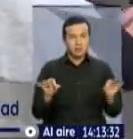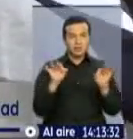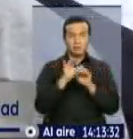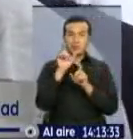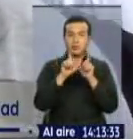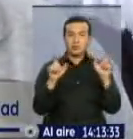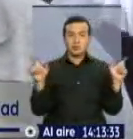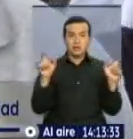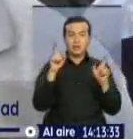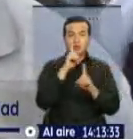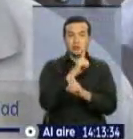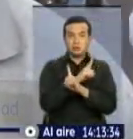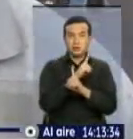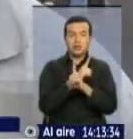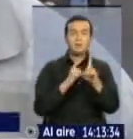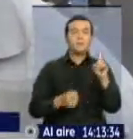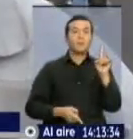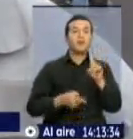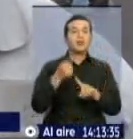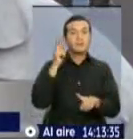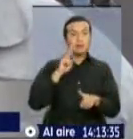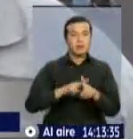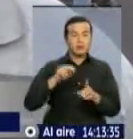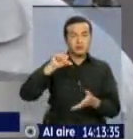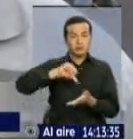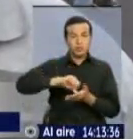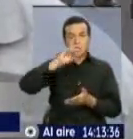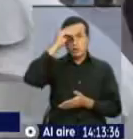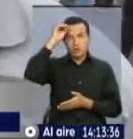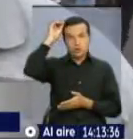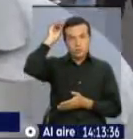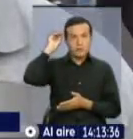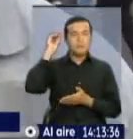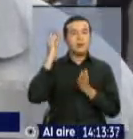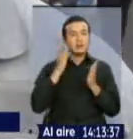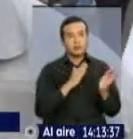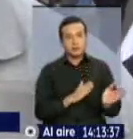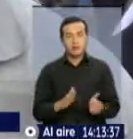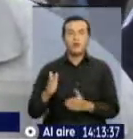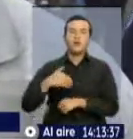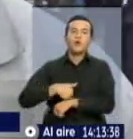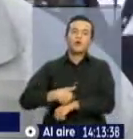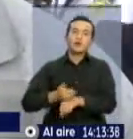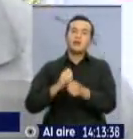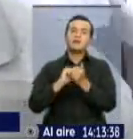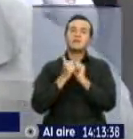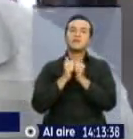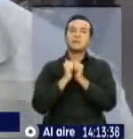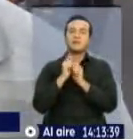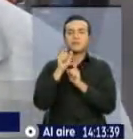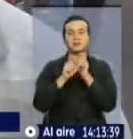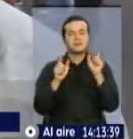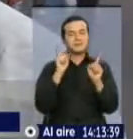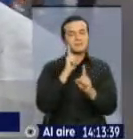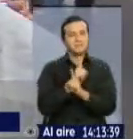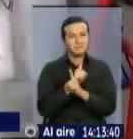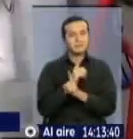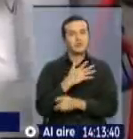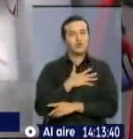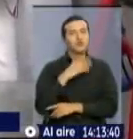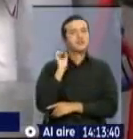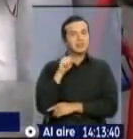con discapacidad, por primera vez en la ciudad de Riobamba, estamos organizando las jornadas deportivas de personas con discapacidad. Yo sí